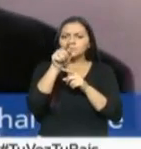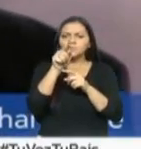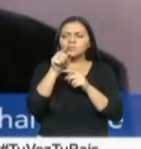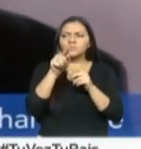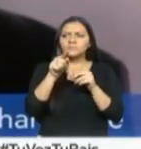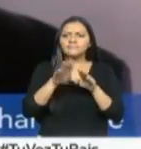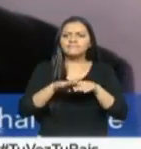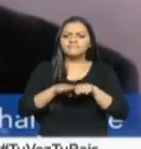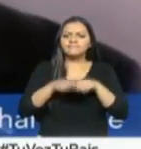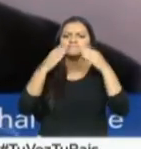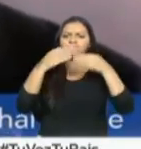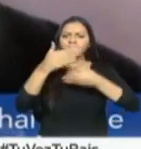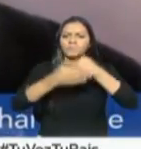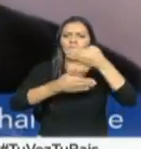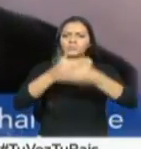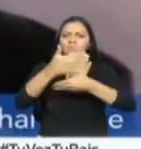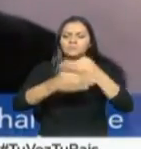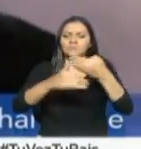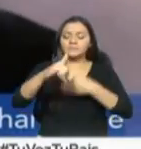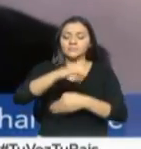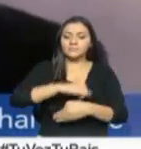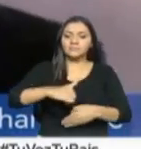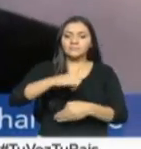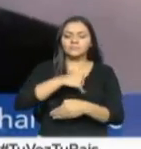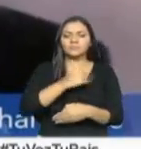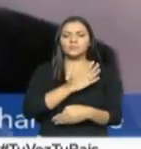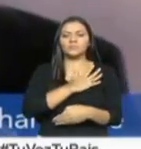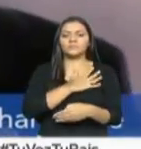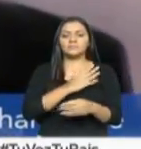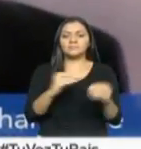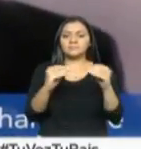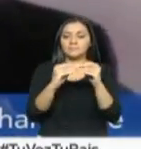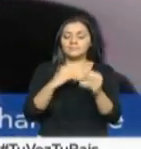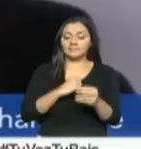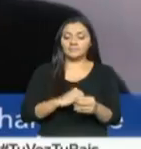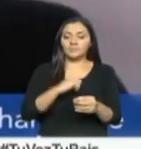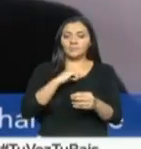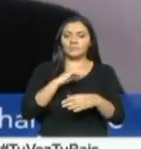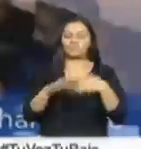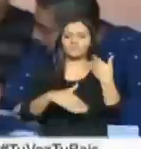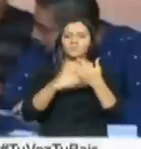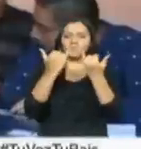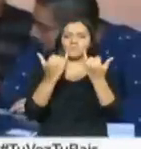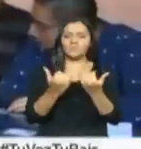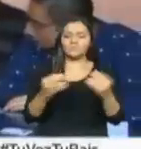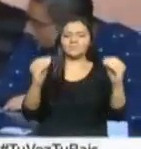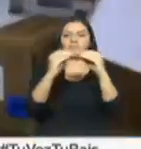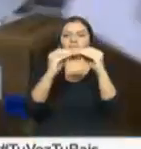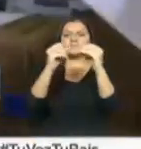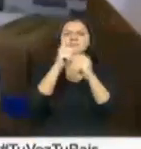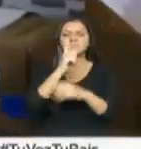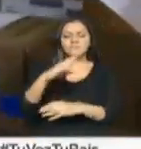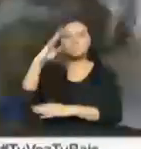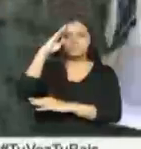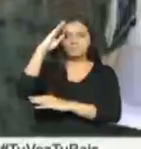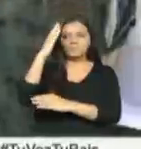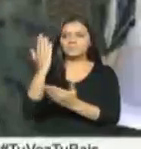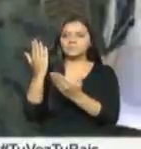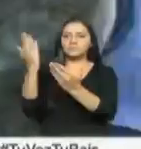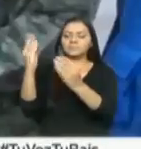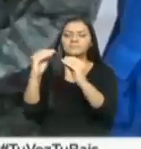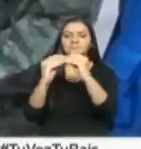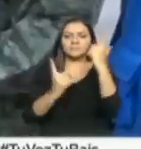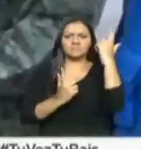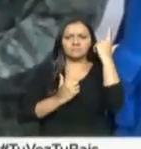este proceso electoral, y confiamos totalmente y además estamos orgullosos que así sea, los tiene la Policía Nacional y las